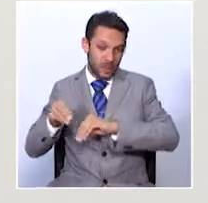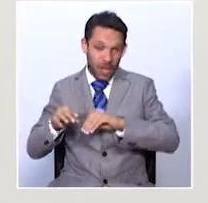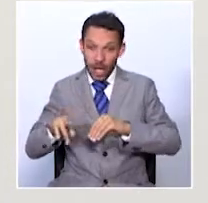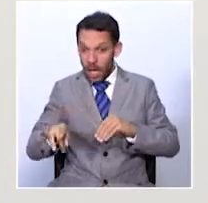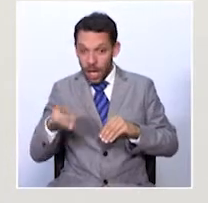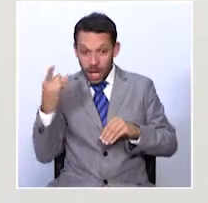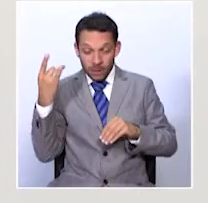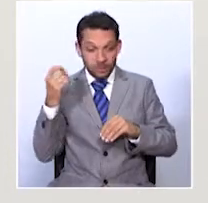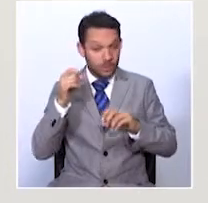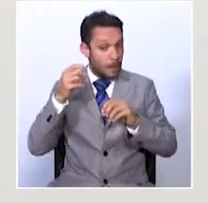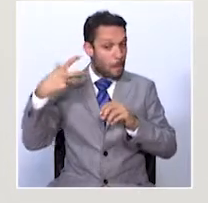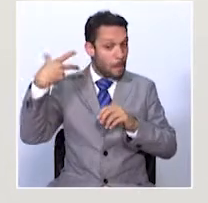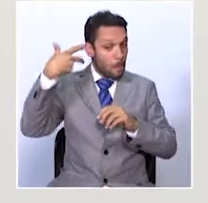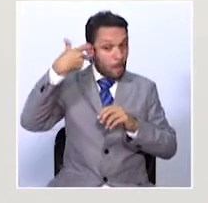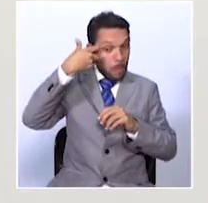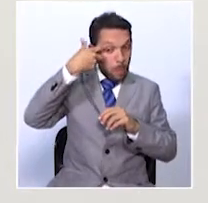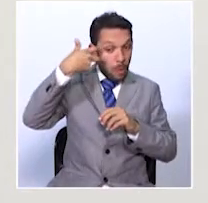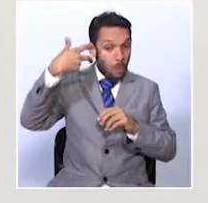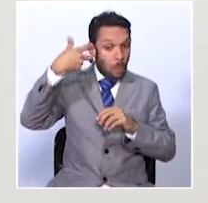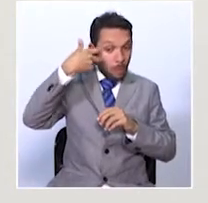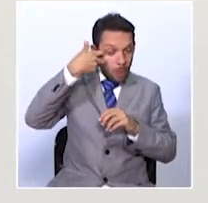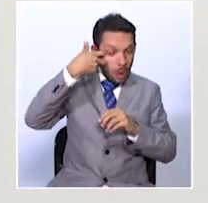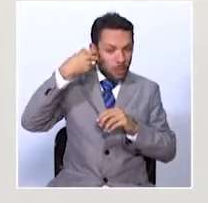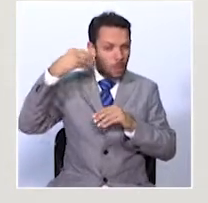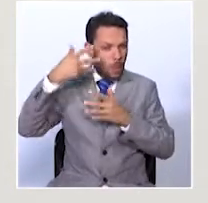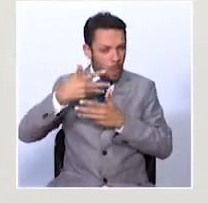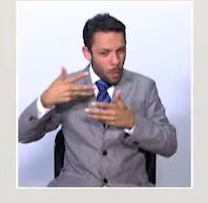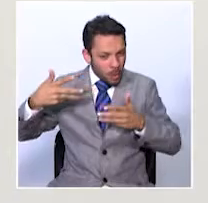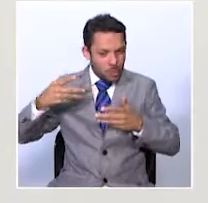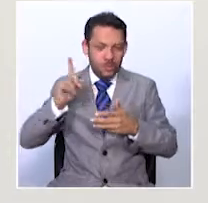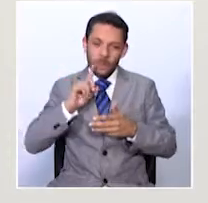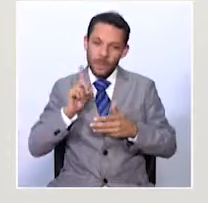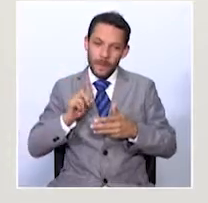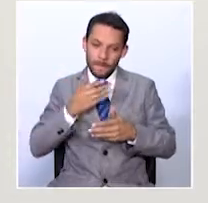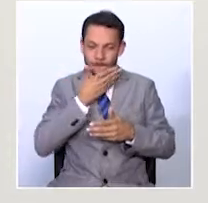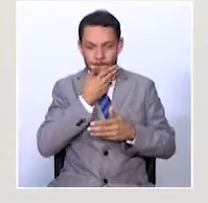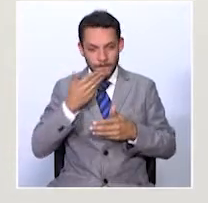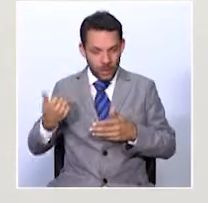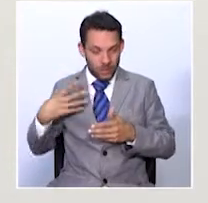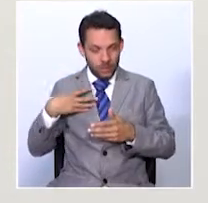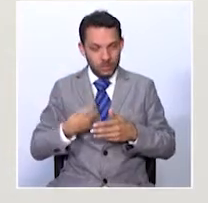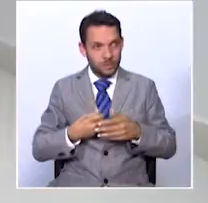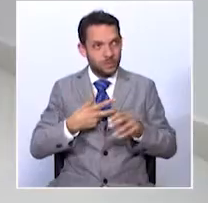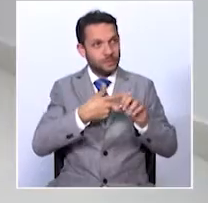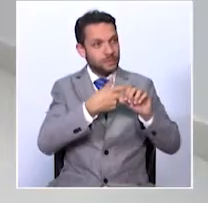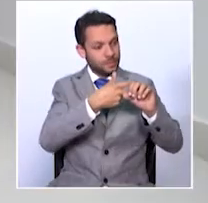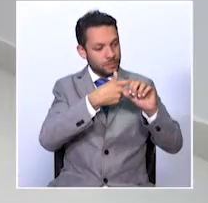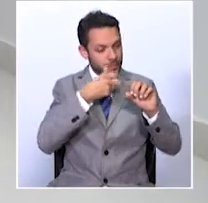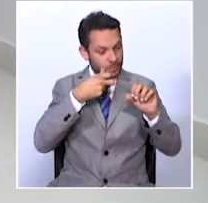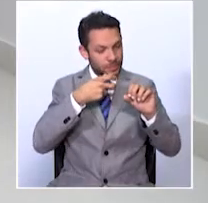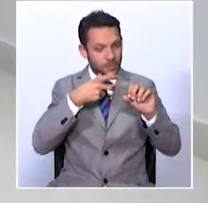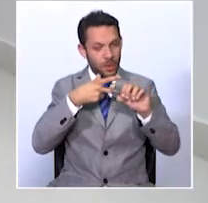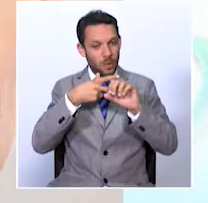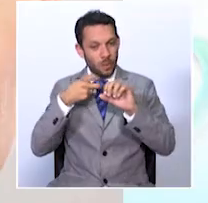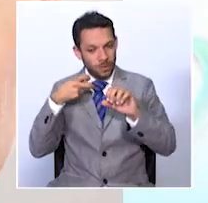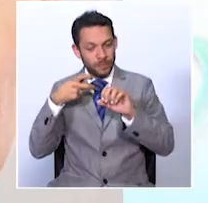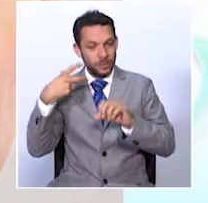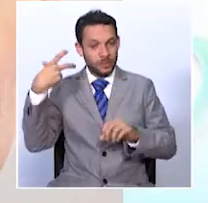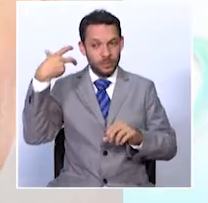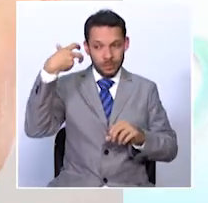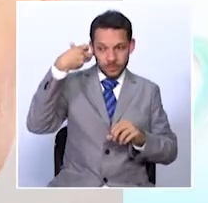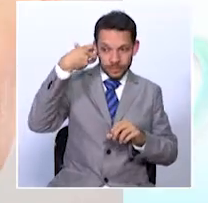el ponerle ahí cosas, sino que más bien ponerle estas sustancias que nosotros usamos a veces para estirar, para hacerle